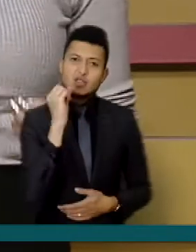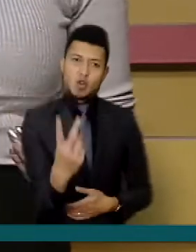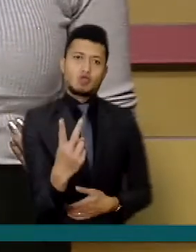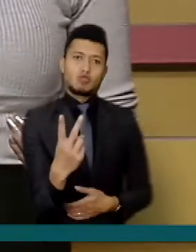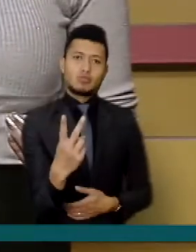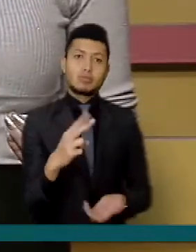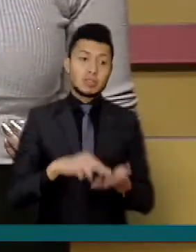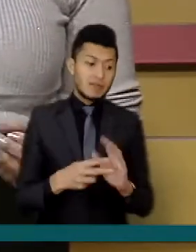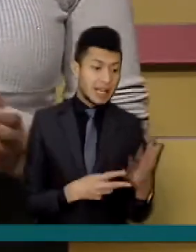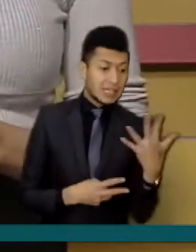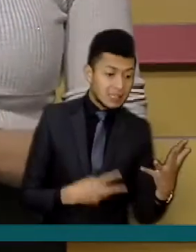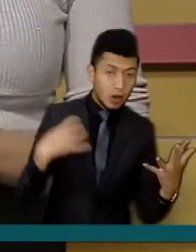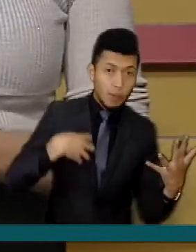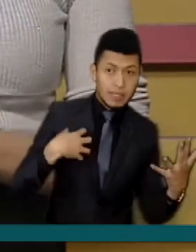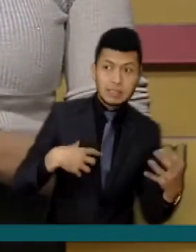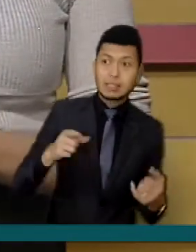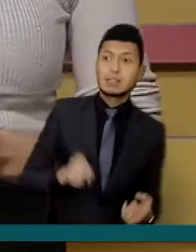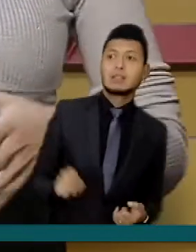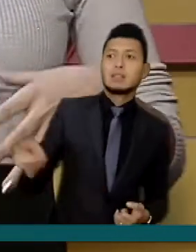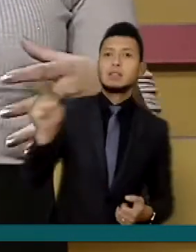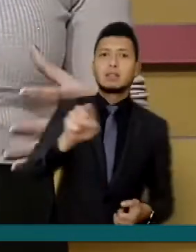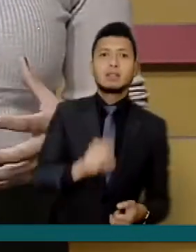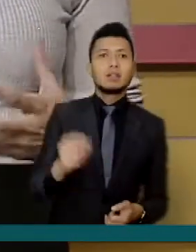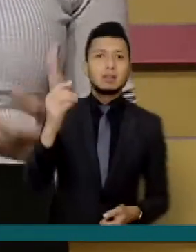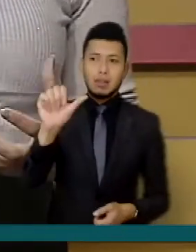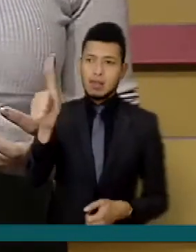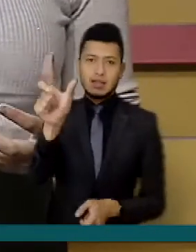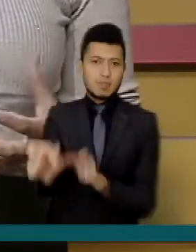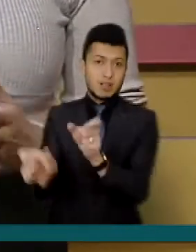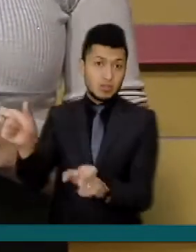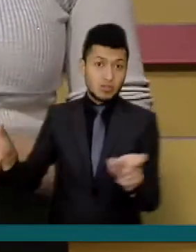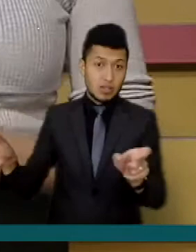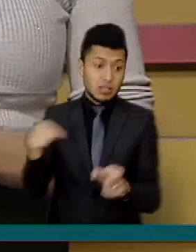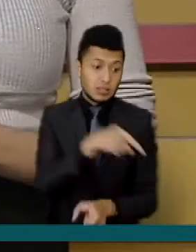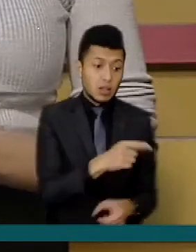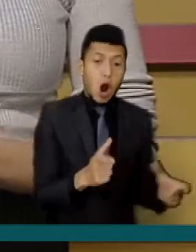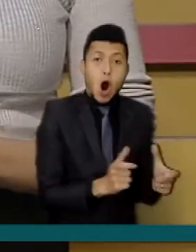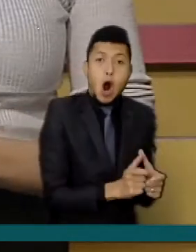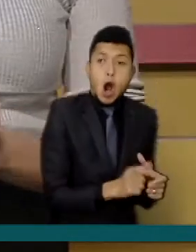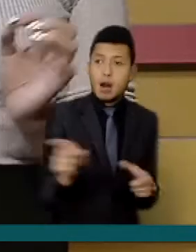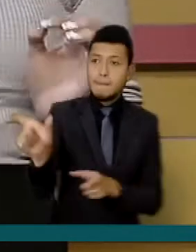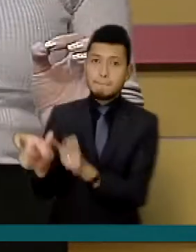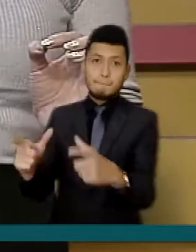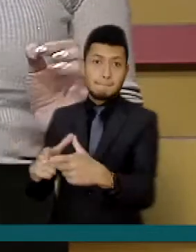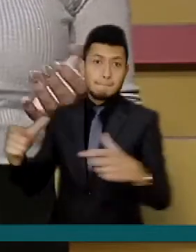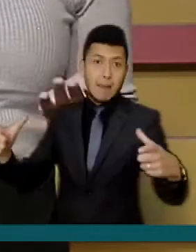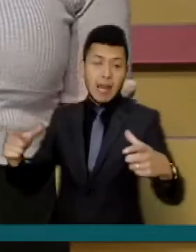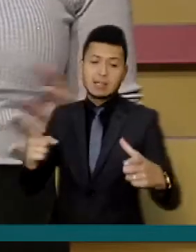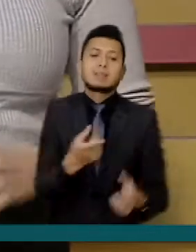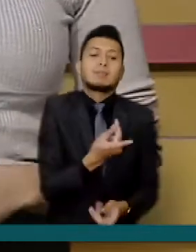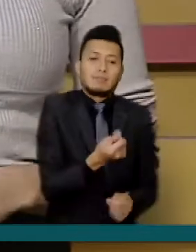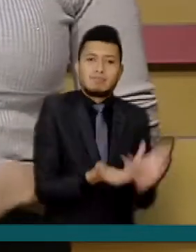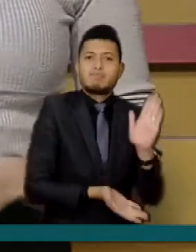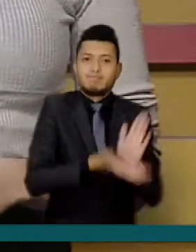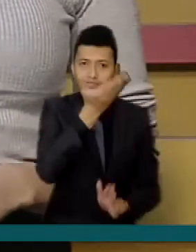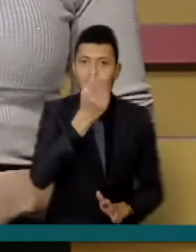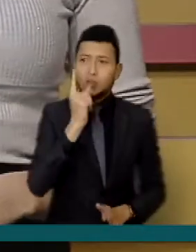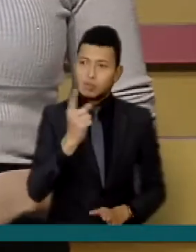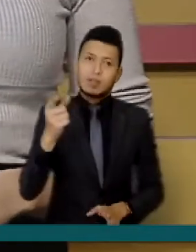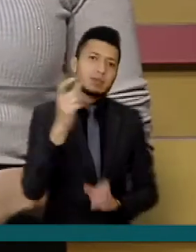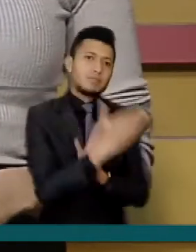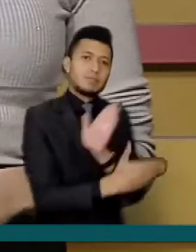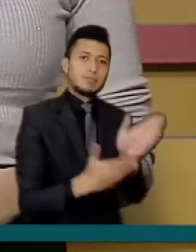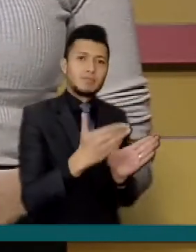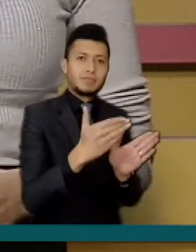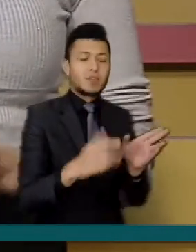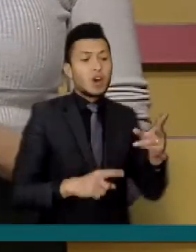manzanas para las 10 personas. Esto hace que, al volverse más escasas, el precio aumente y en este punto tenemos inflación.